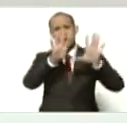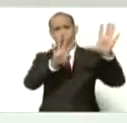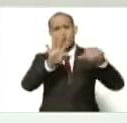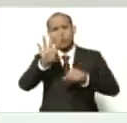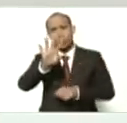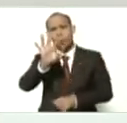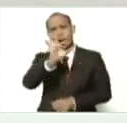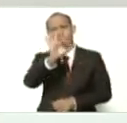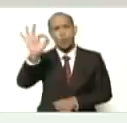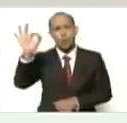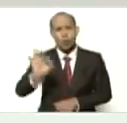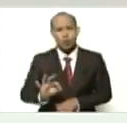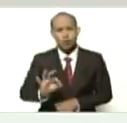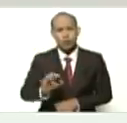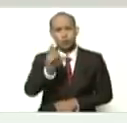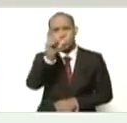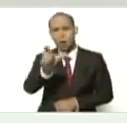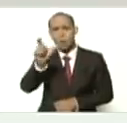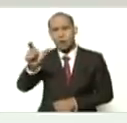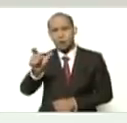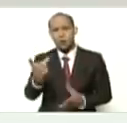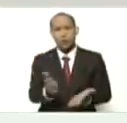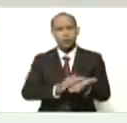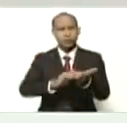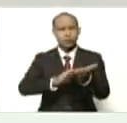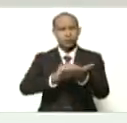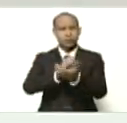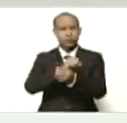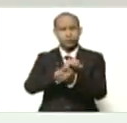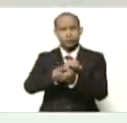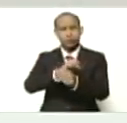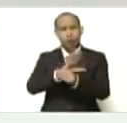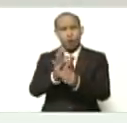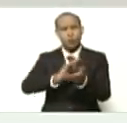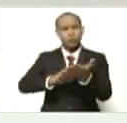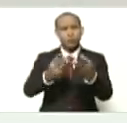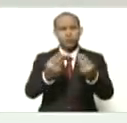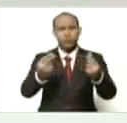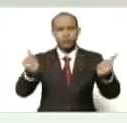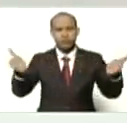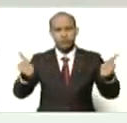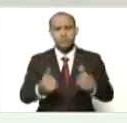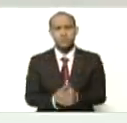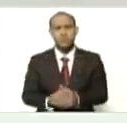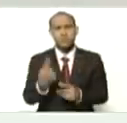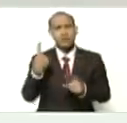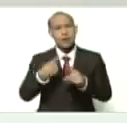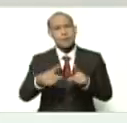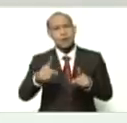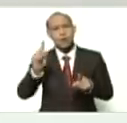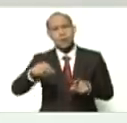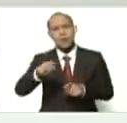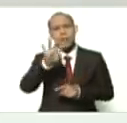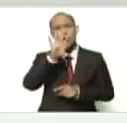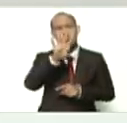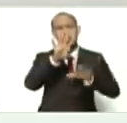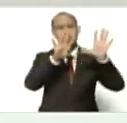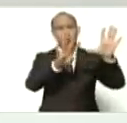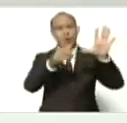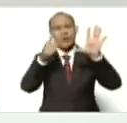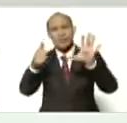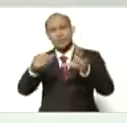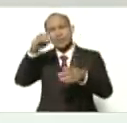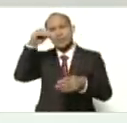casos recuperados y a ello debemos destacar que el 96 por ciento está recluido